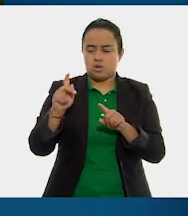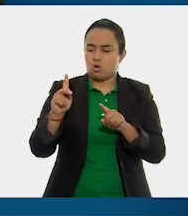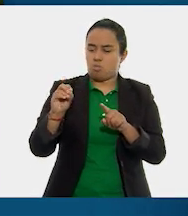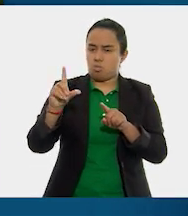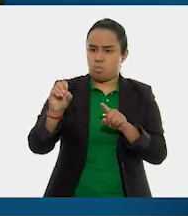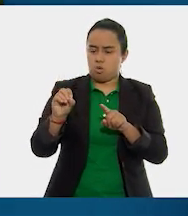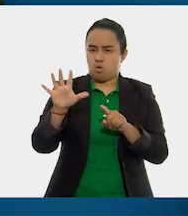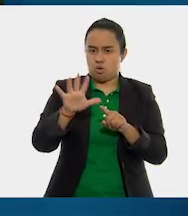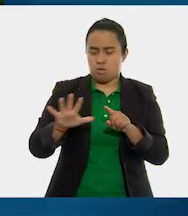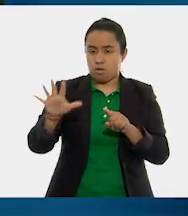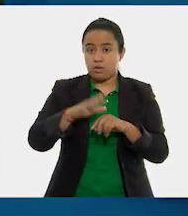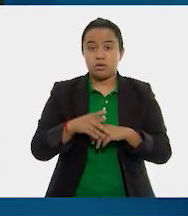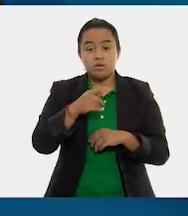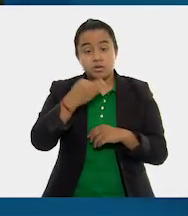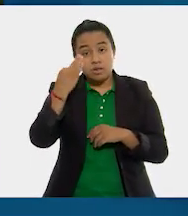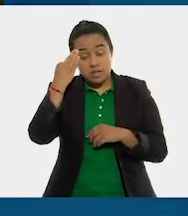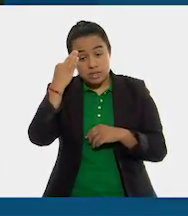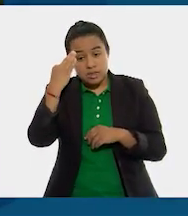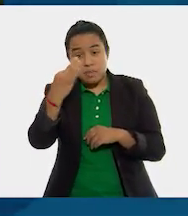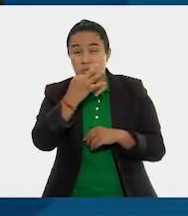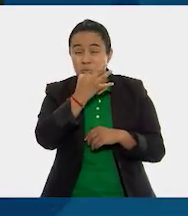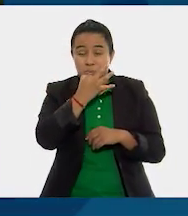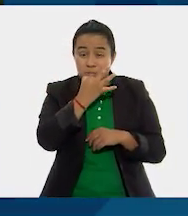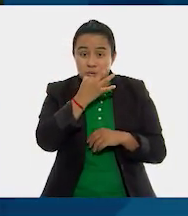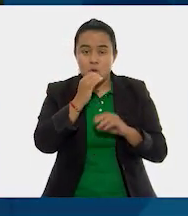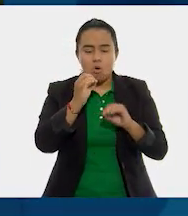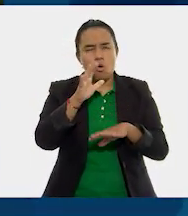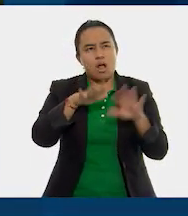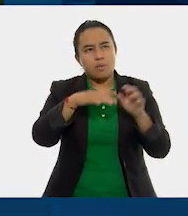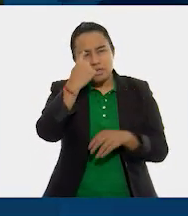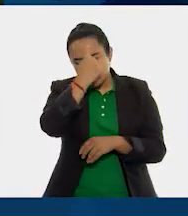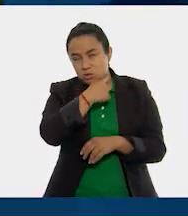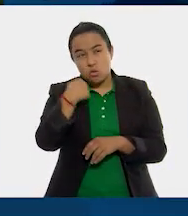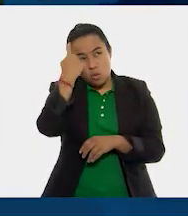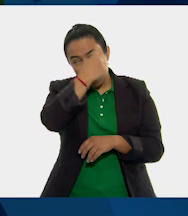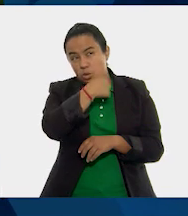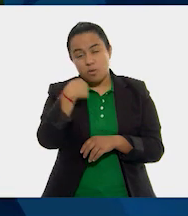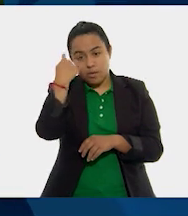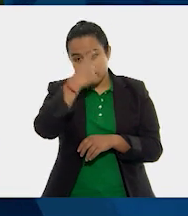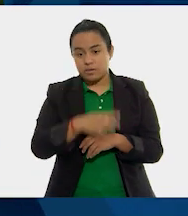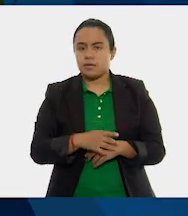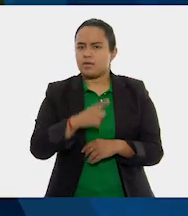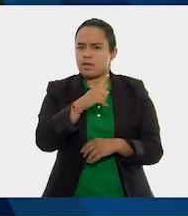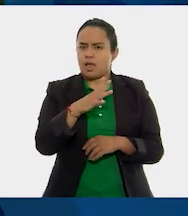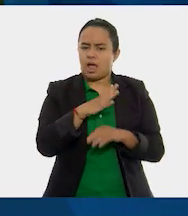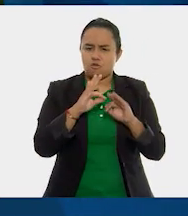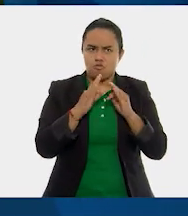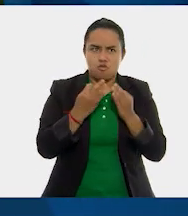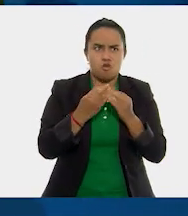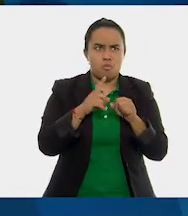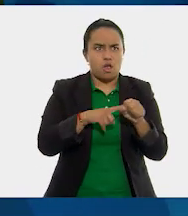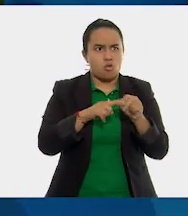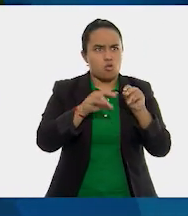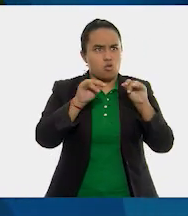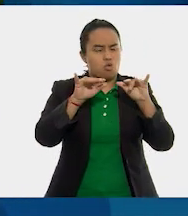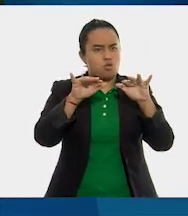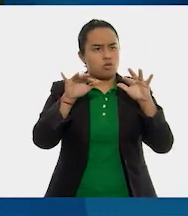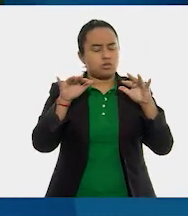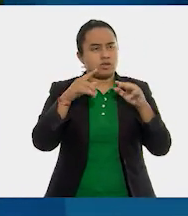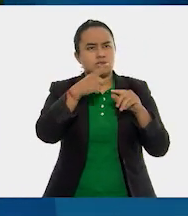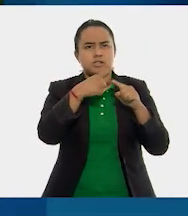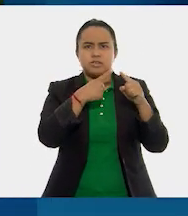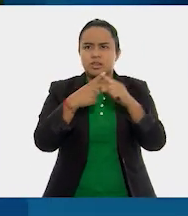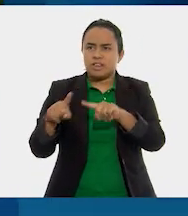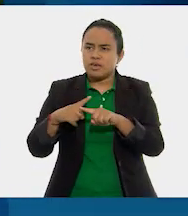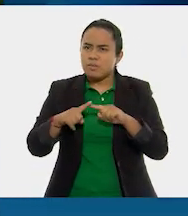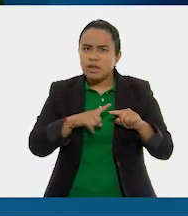planeta y suelen durar desde unos minutos a unas horas. Estos fenómenos tienen formas, colores y estructuras muy diferentes